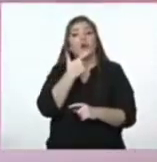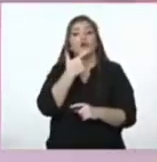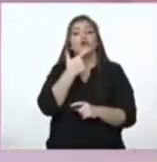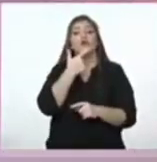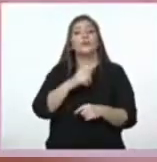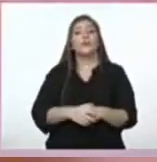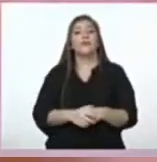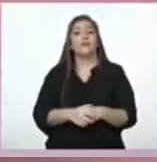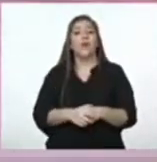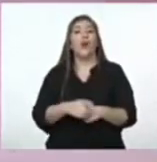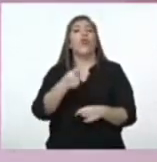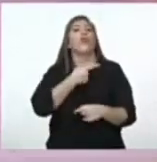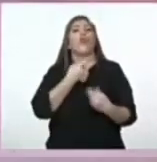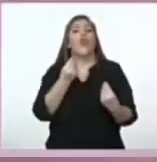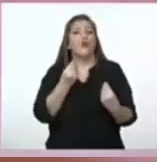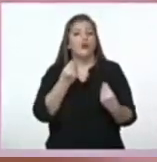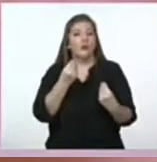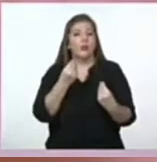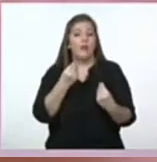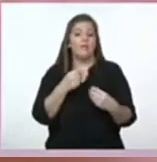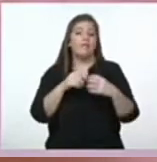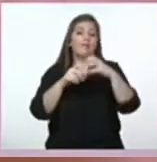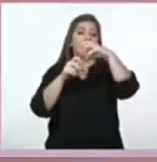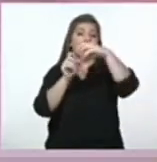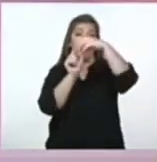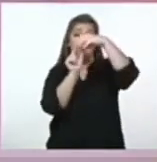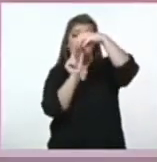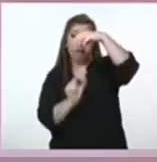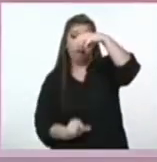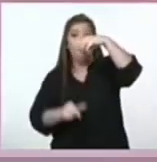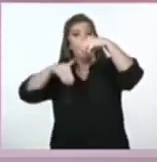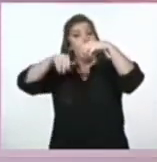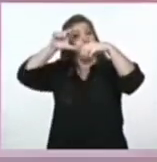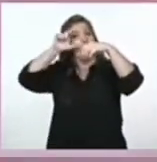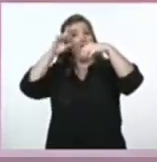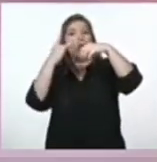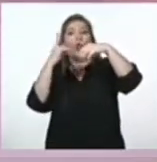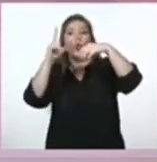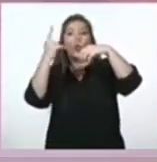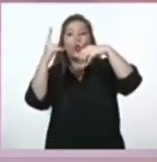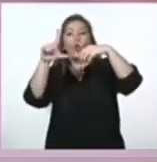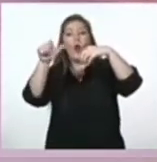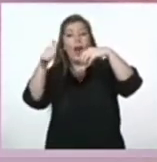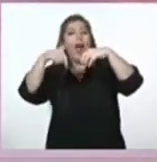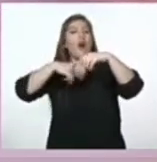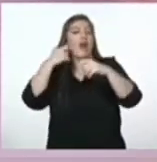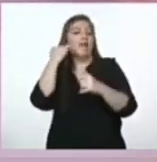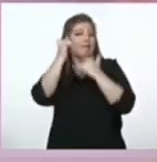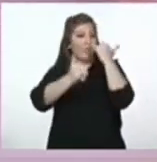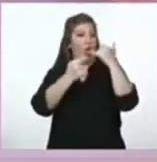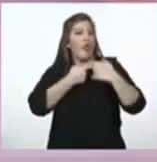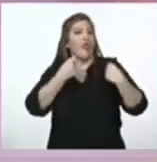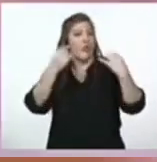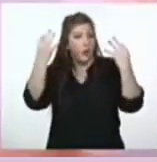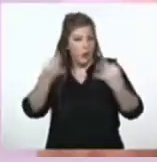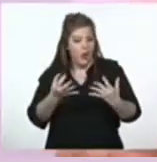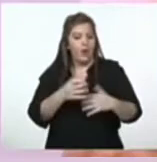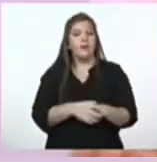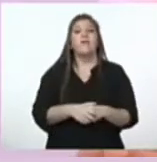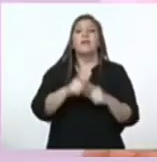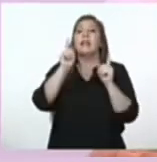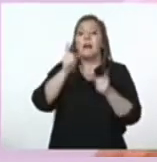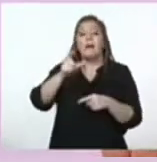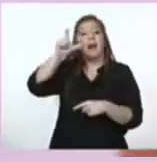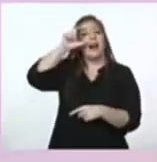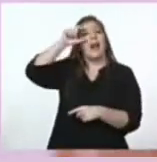la columna, desde la médula en realidad espinal, que ahora vamos a ver bien dónde está, y desde el